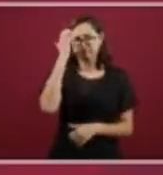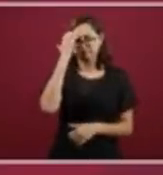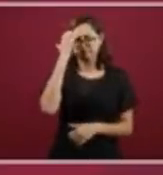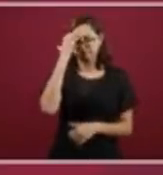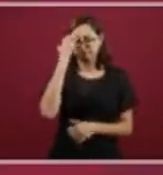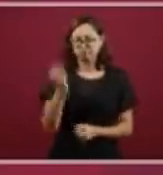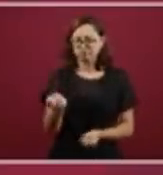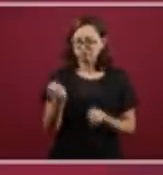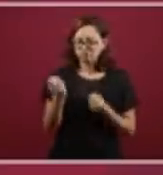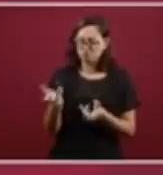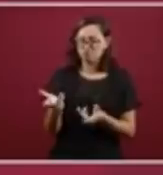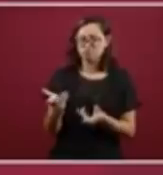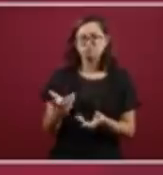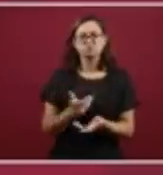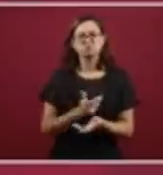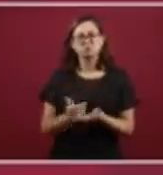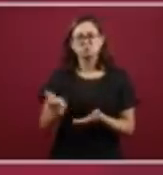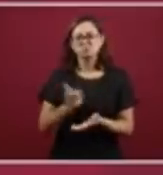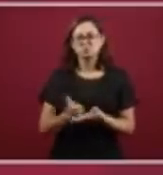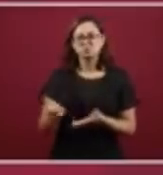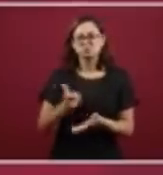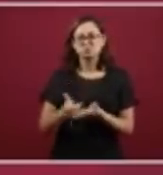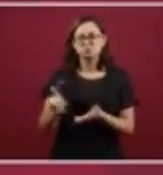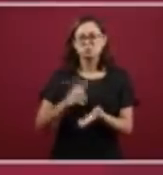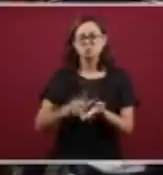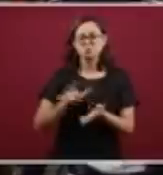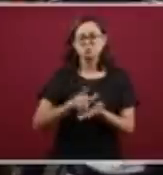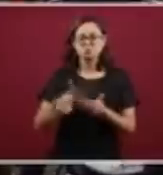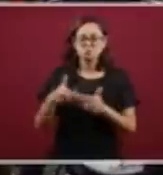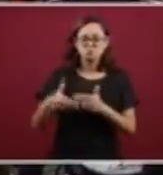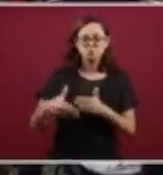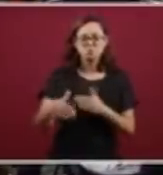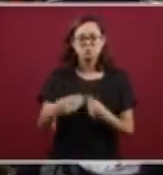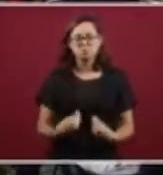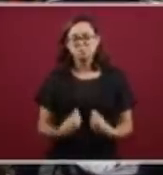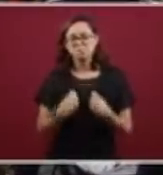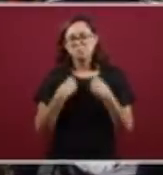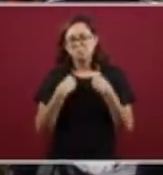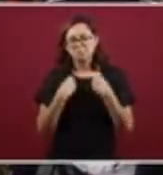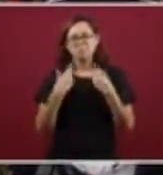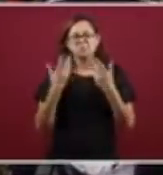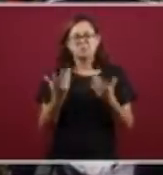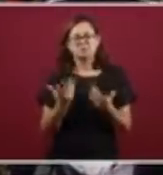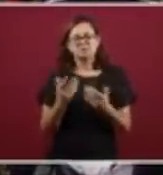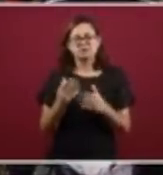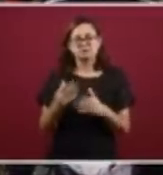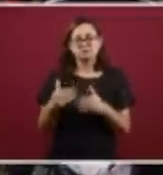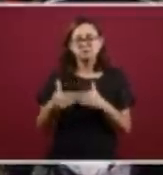con un poco de holgura en el último tramo de su larga